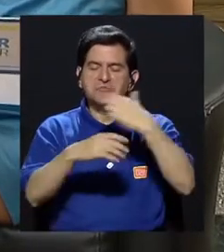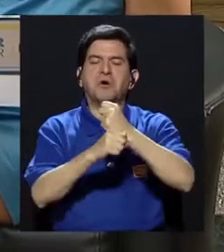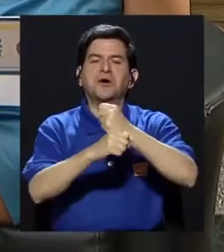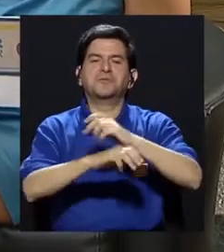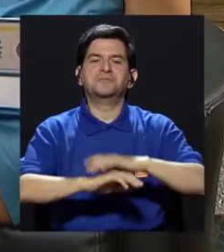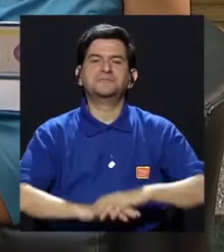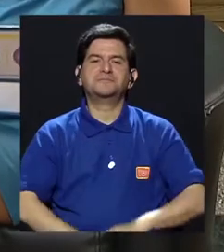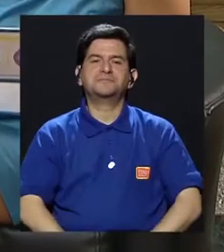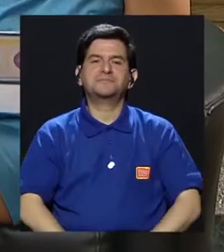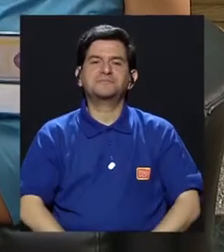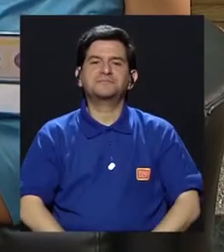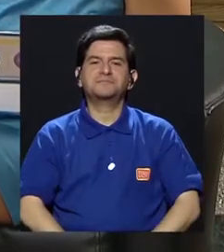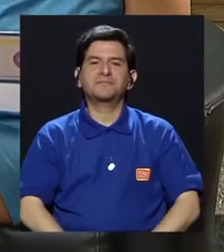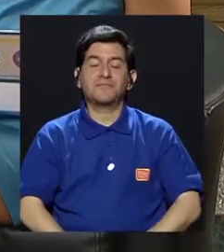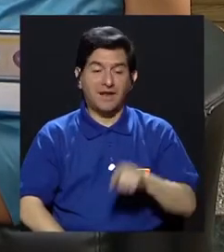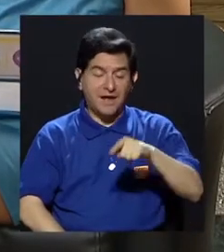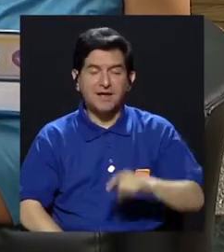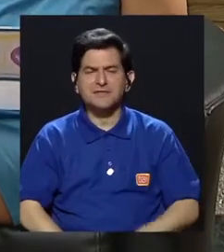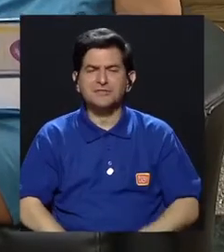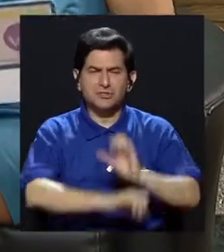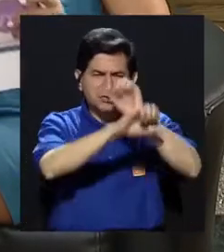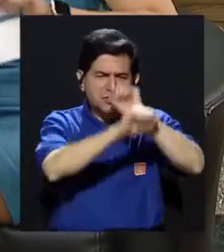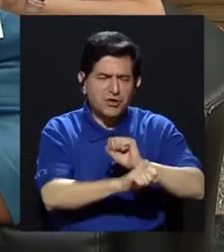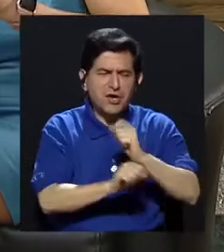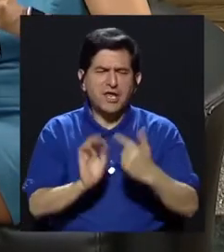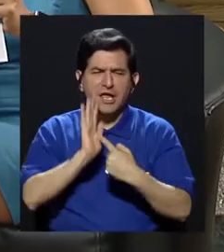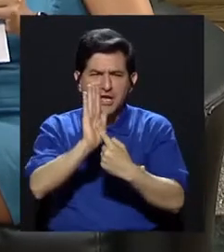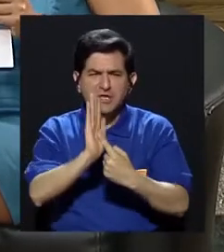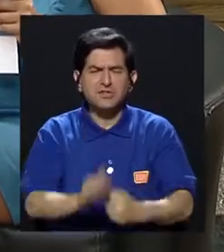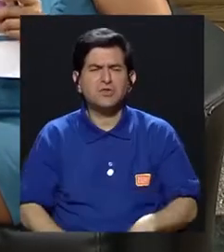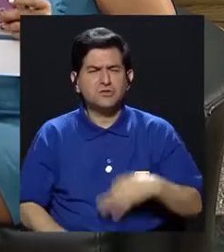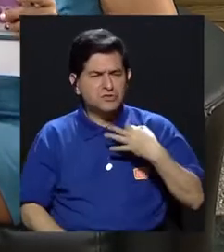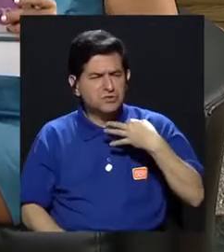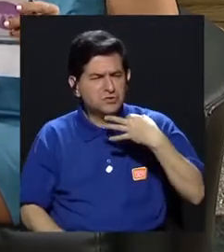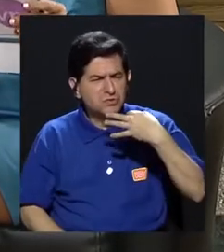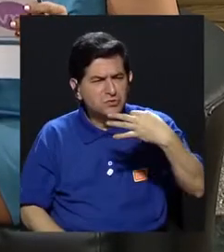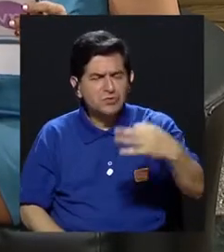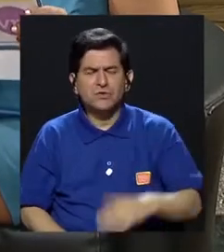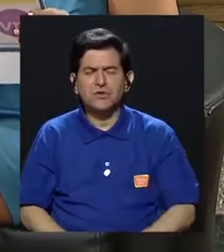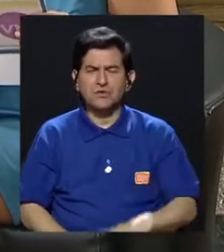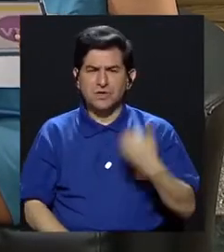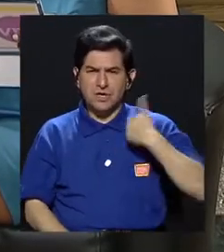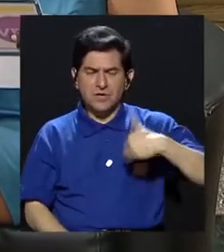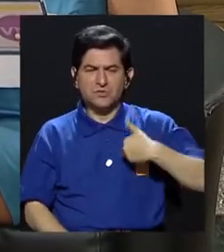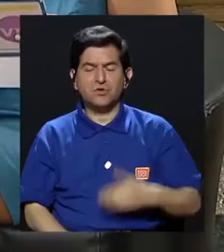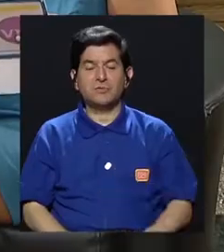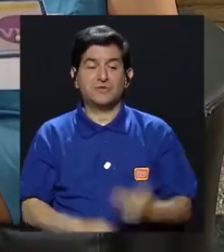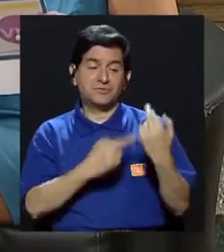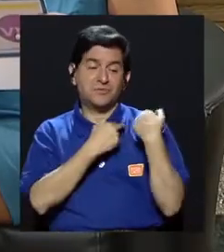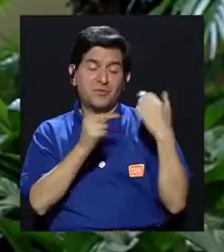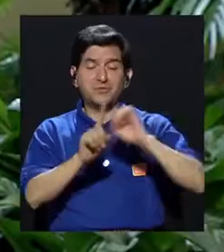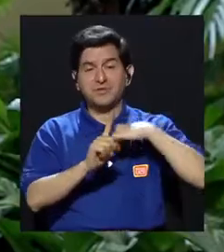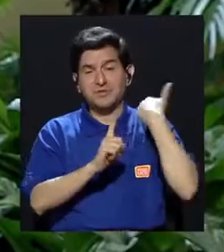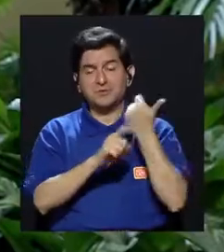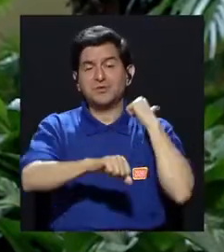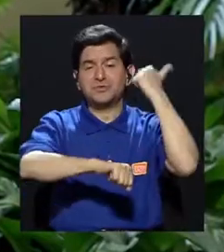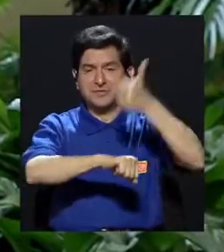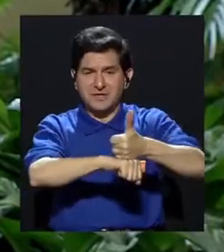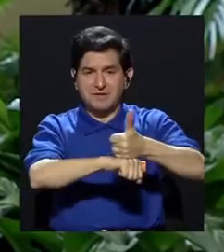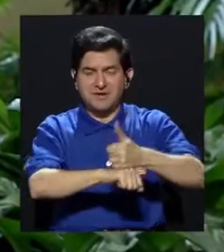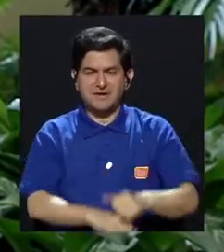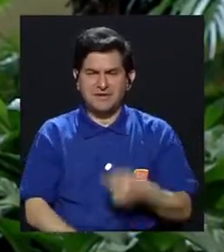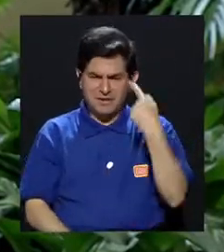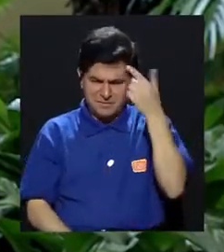hacer. Entonces, son rituales de demostración que hacemos permanentemente los hombres como un encargo social. ¿Para